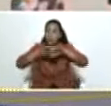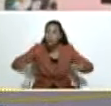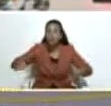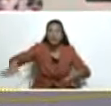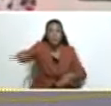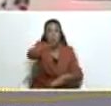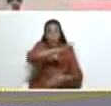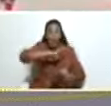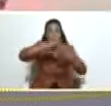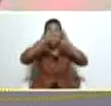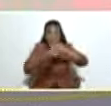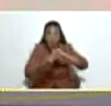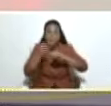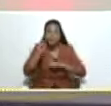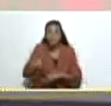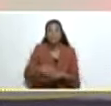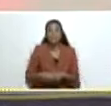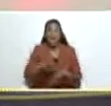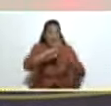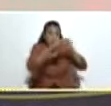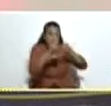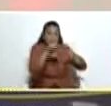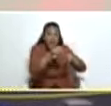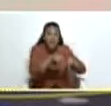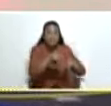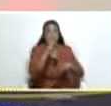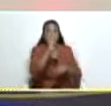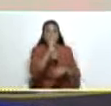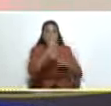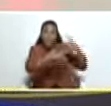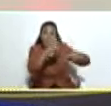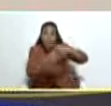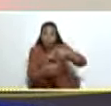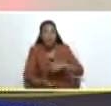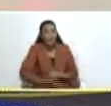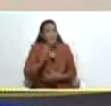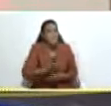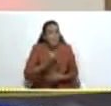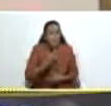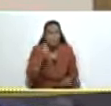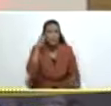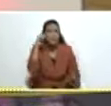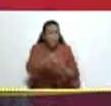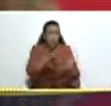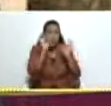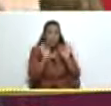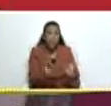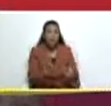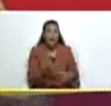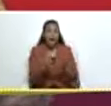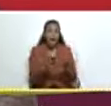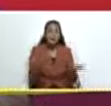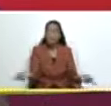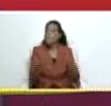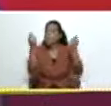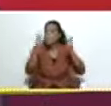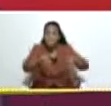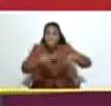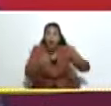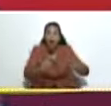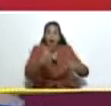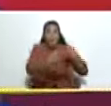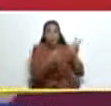CLA. Pero también en el CLA, la P de producción, presidente, tenemos que hay un gran lanzamiento